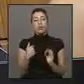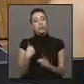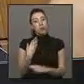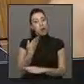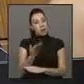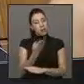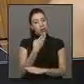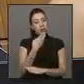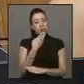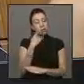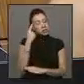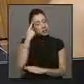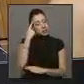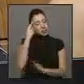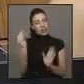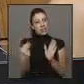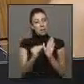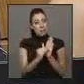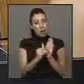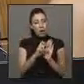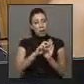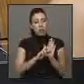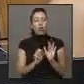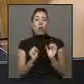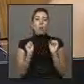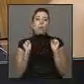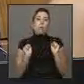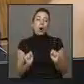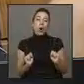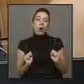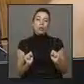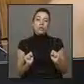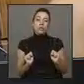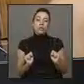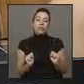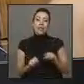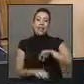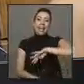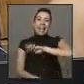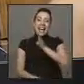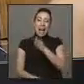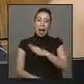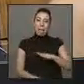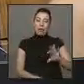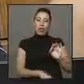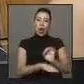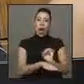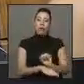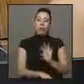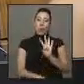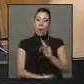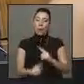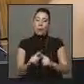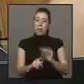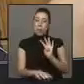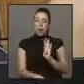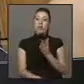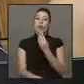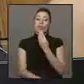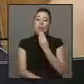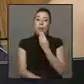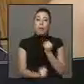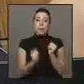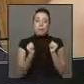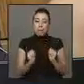Yo solicito que además se considere en este proyecto la posibilidad de que las camionetas o vehículos de doble tracción también